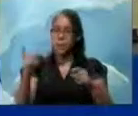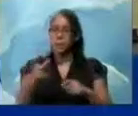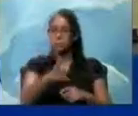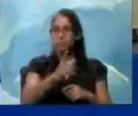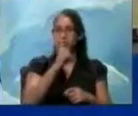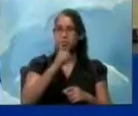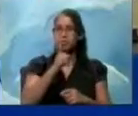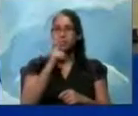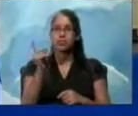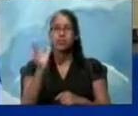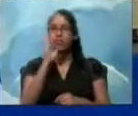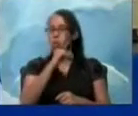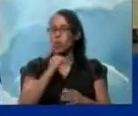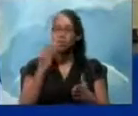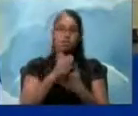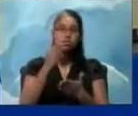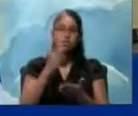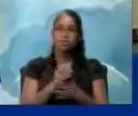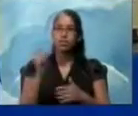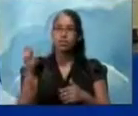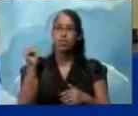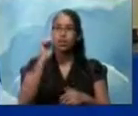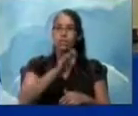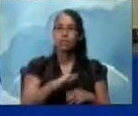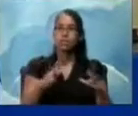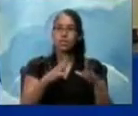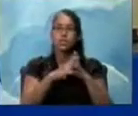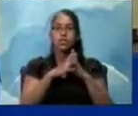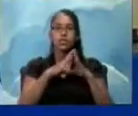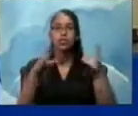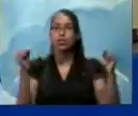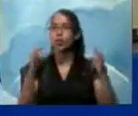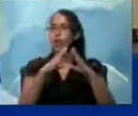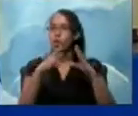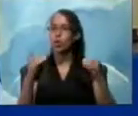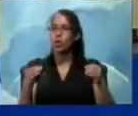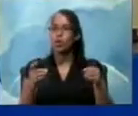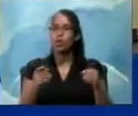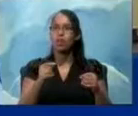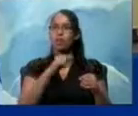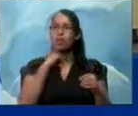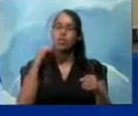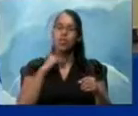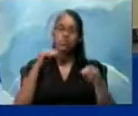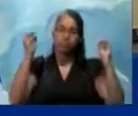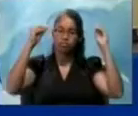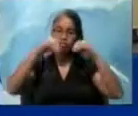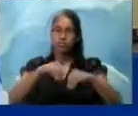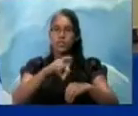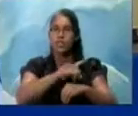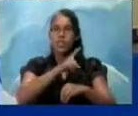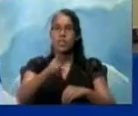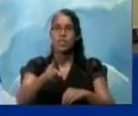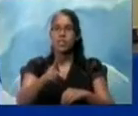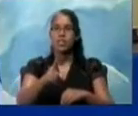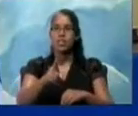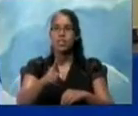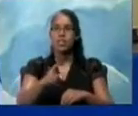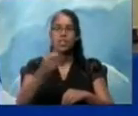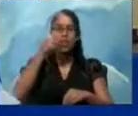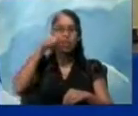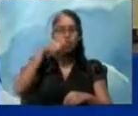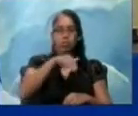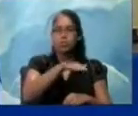ahí está, miren, no hay excusa, ahí estaban todos los estratos de la